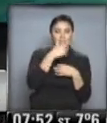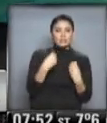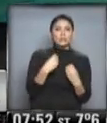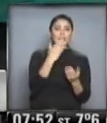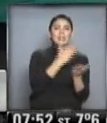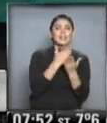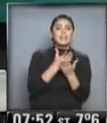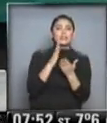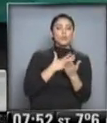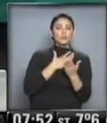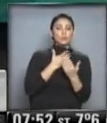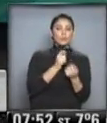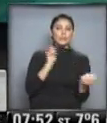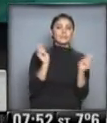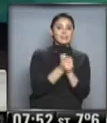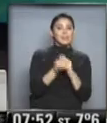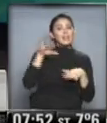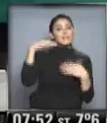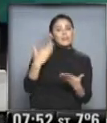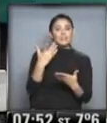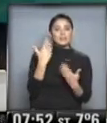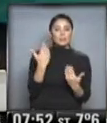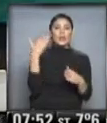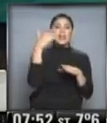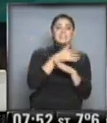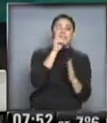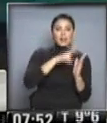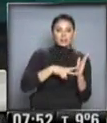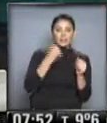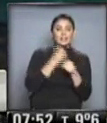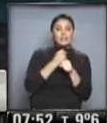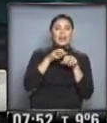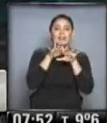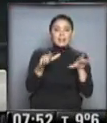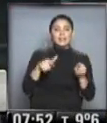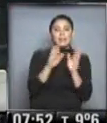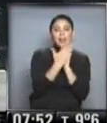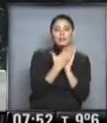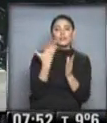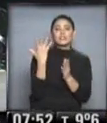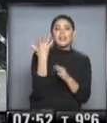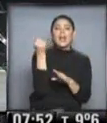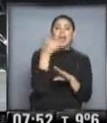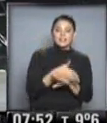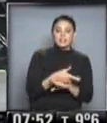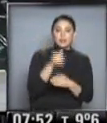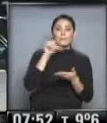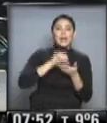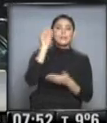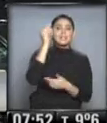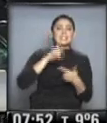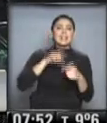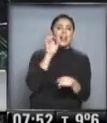flexibilizar los derechos de autor para favorecer el acceso a la lectura, el trabajo en red y la circulación de libros accesibles. Brasil,